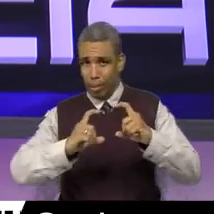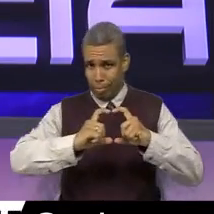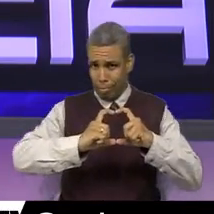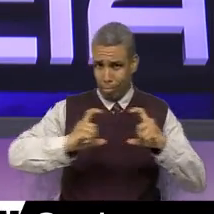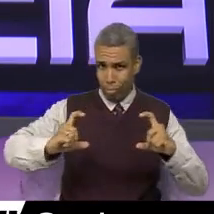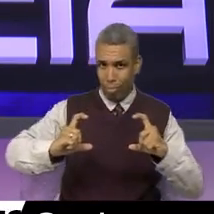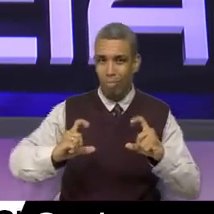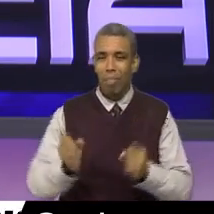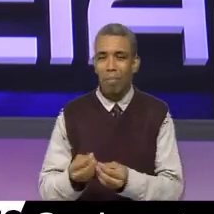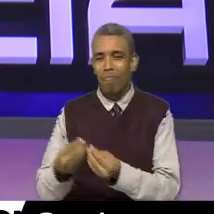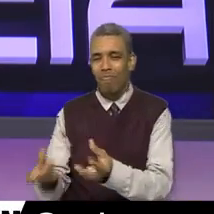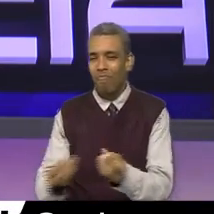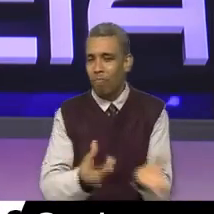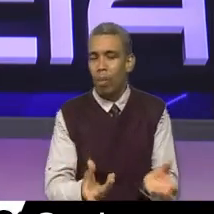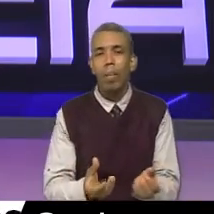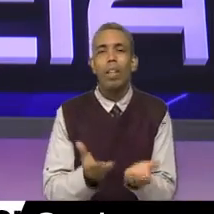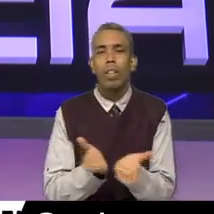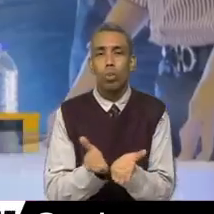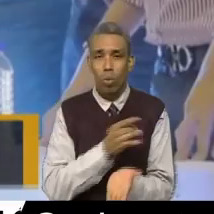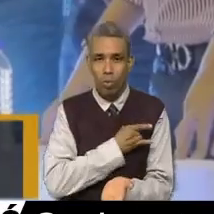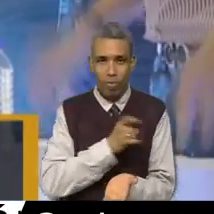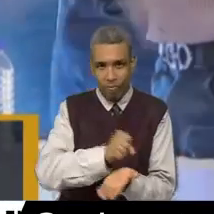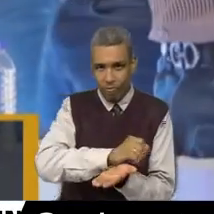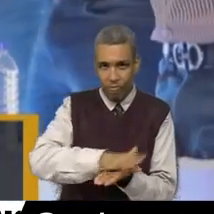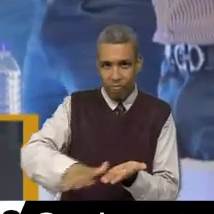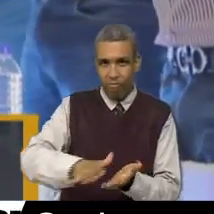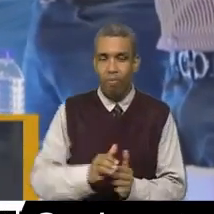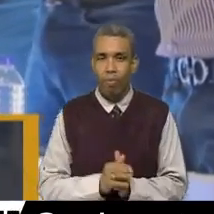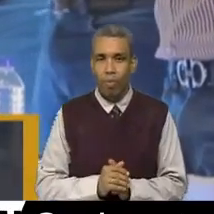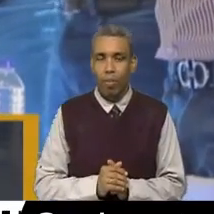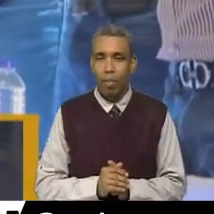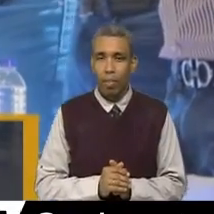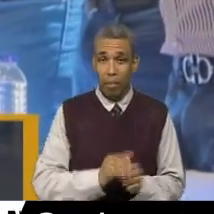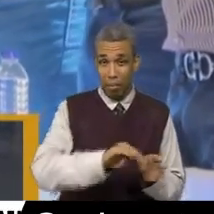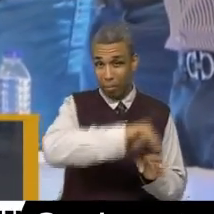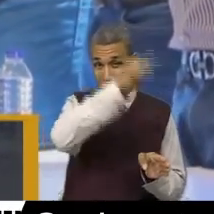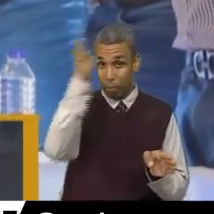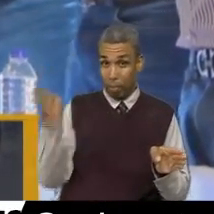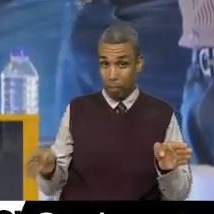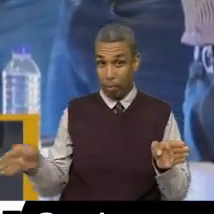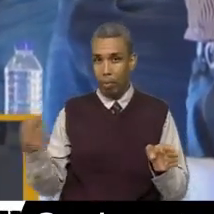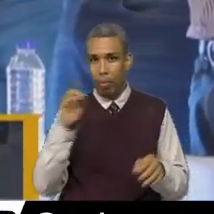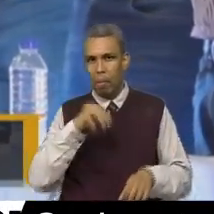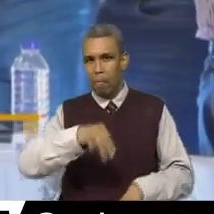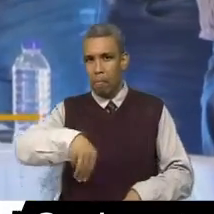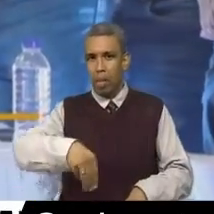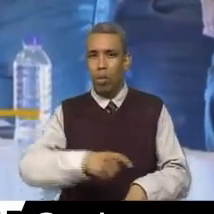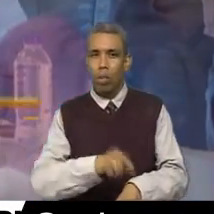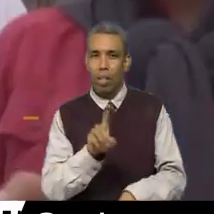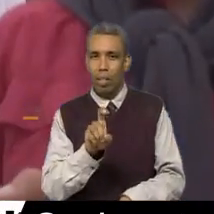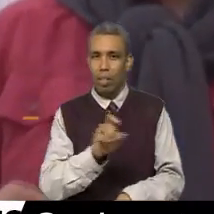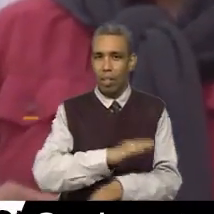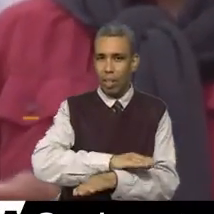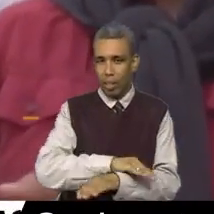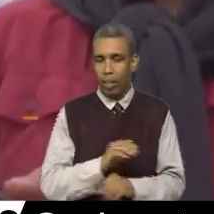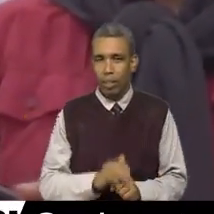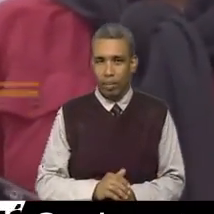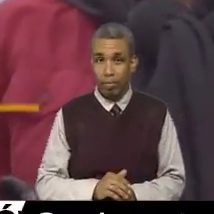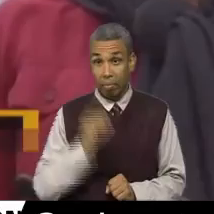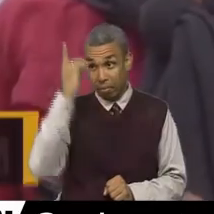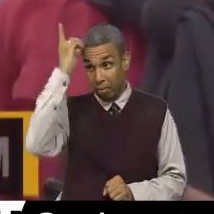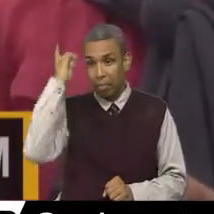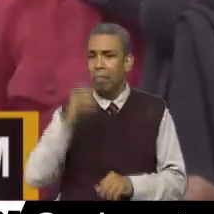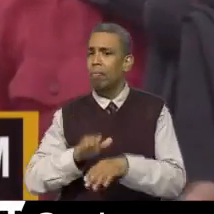segundo semestre académico. La jornada está citada para las 6 de la tarde en el Coliseo Luis Francisco Castellanos. Tenemos